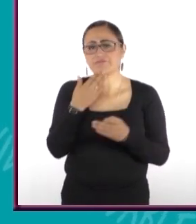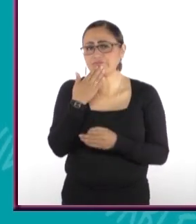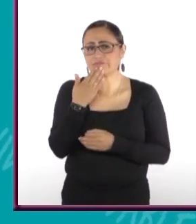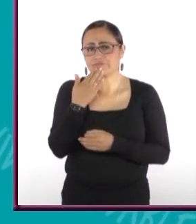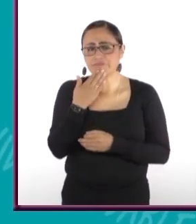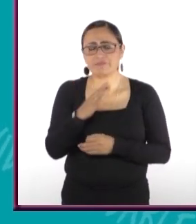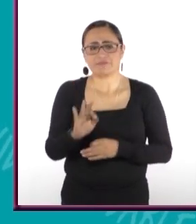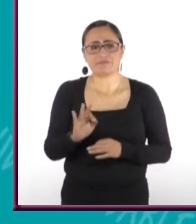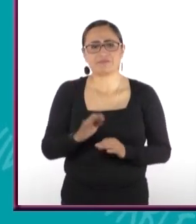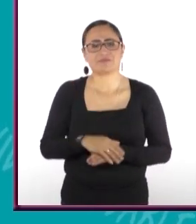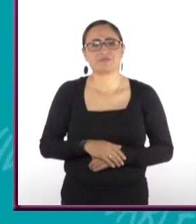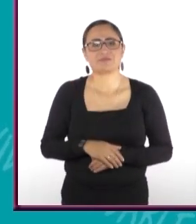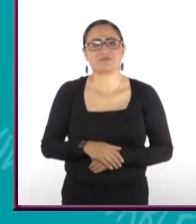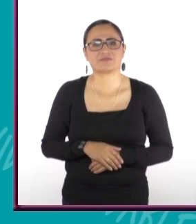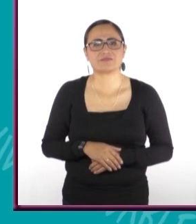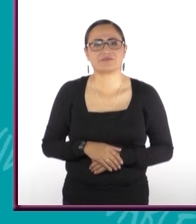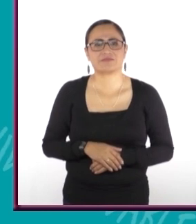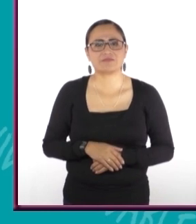en